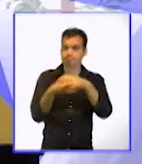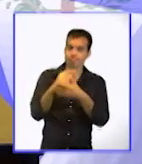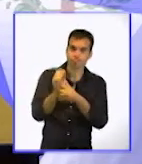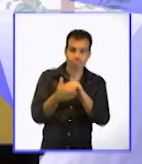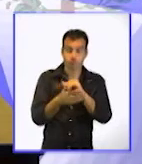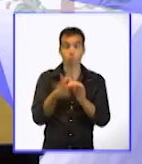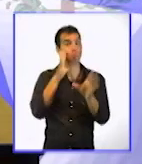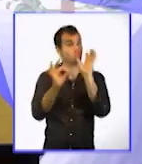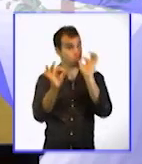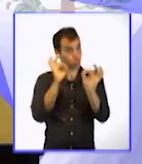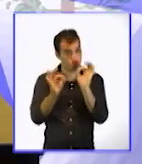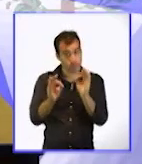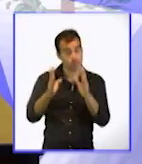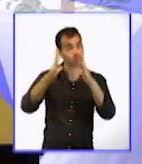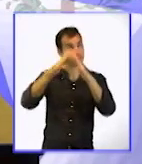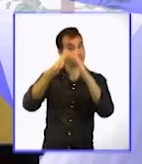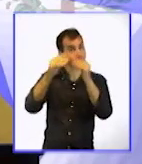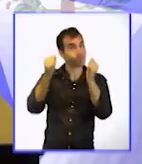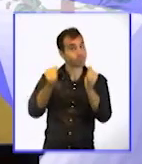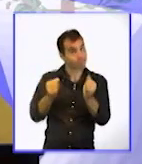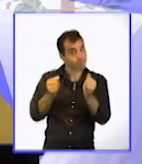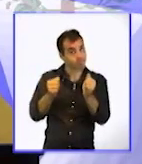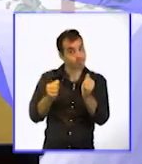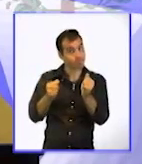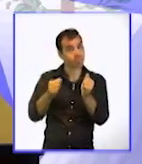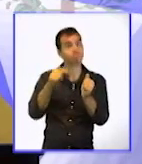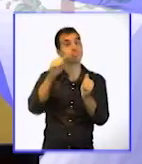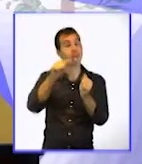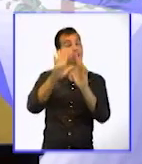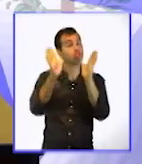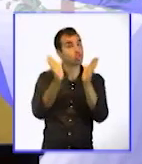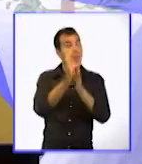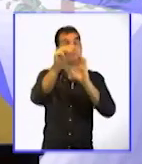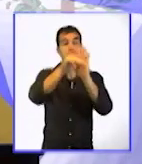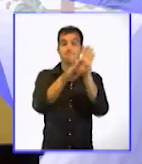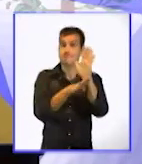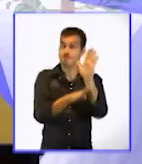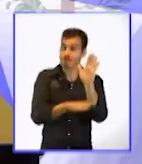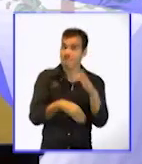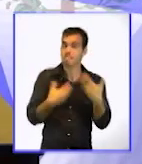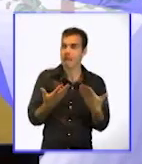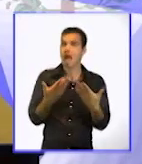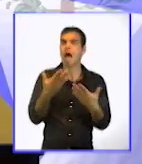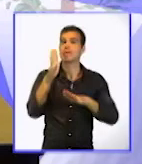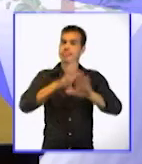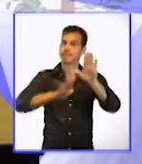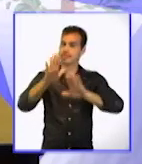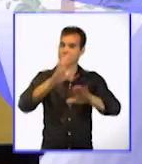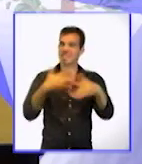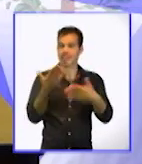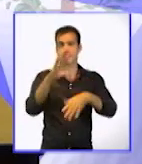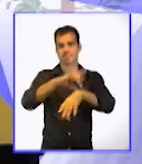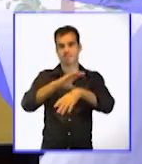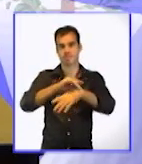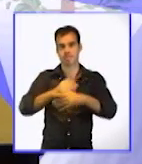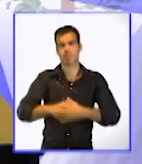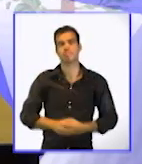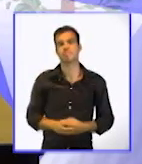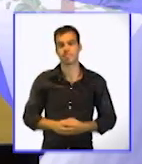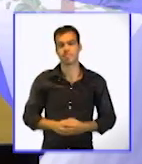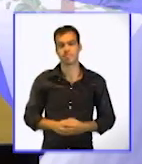manos, higienizarse bien en el hogar, donde van a tener todas las medidas necesarias para ir contrarrestando esta